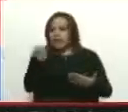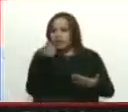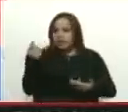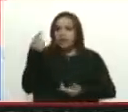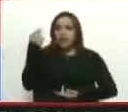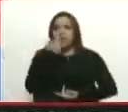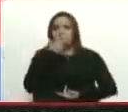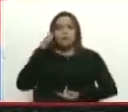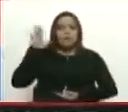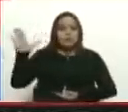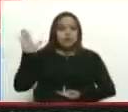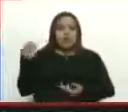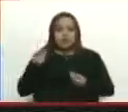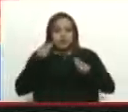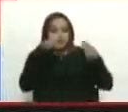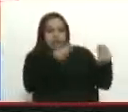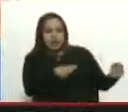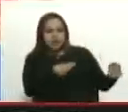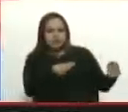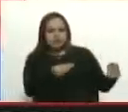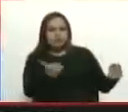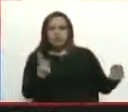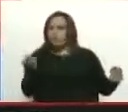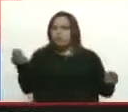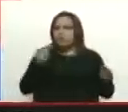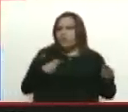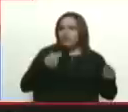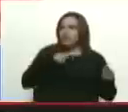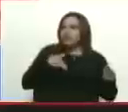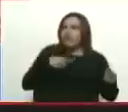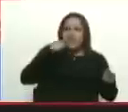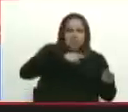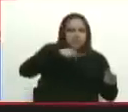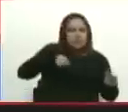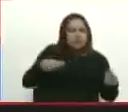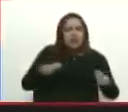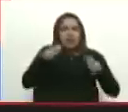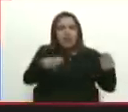comprometían a entregar. No nos los den a nosotros, obras para los venezolanos.